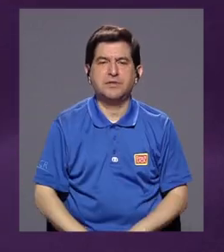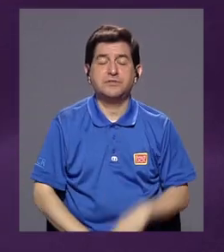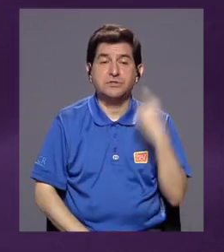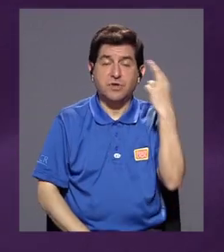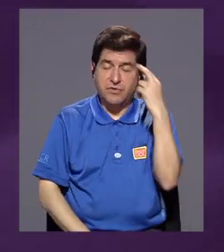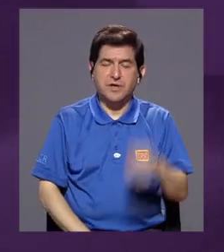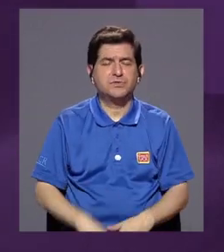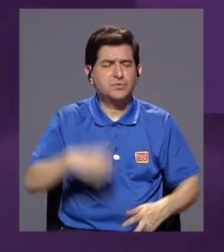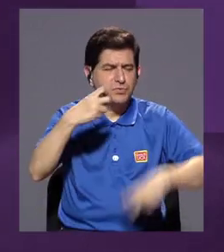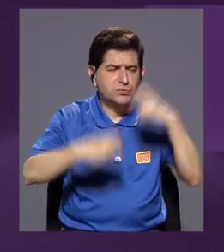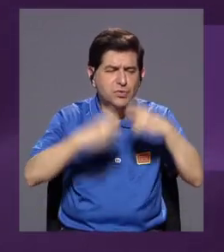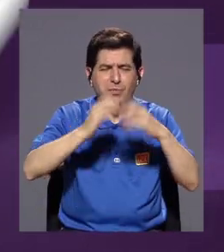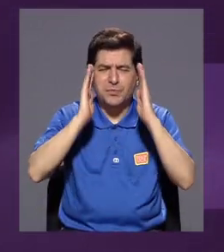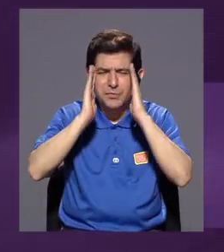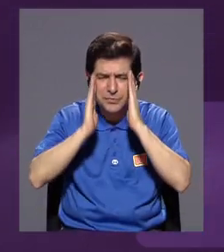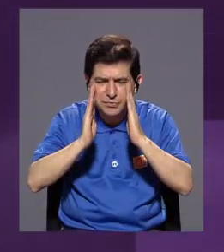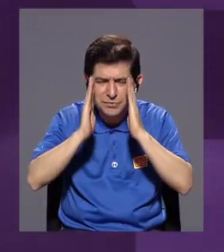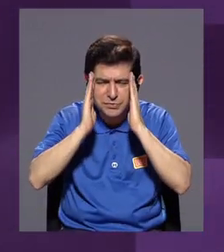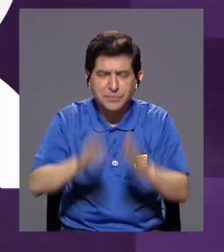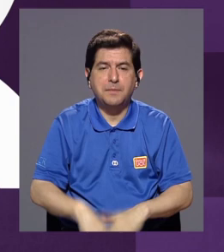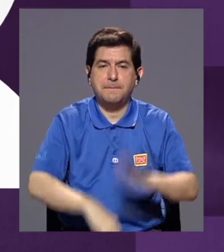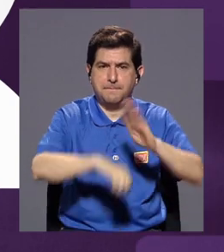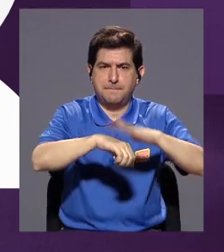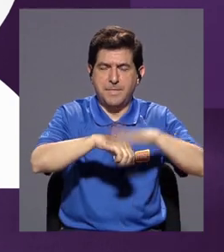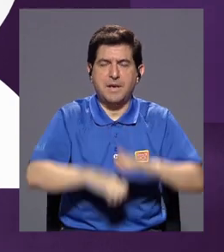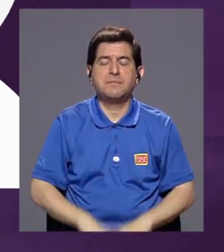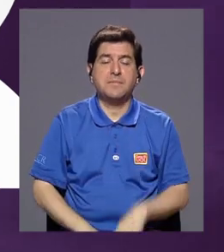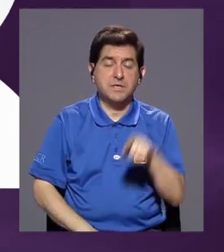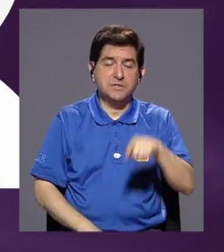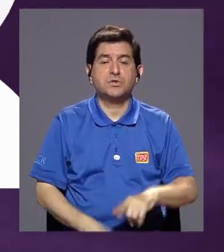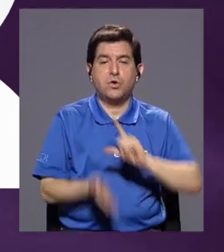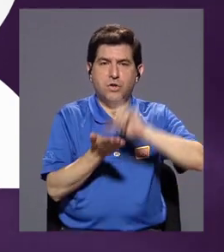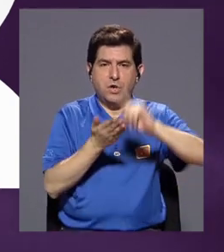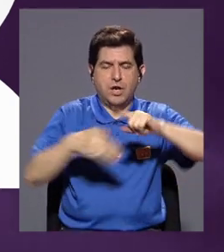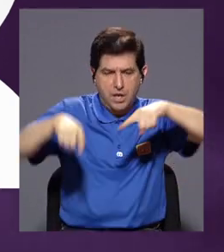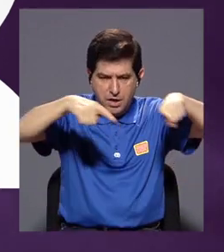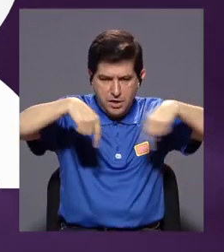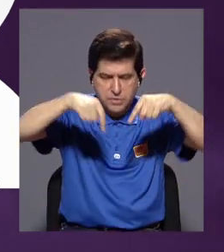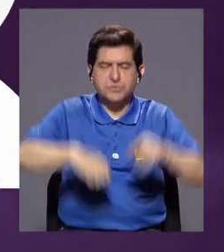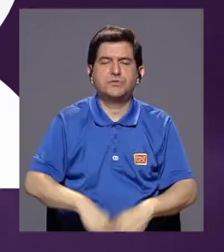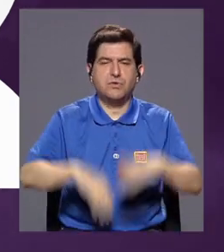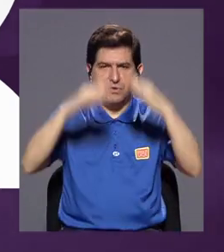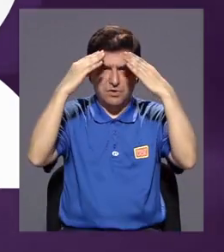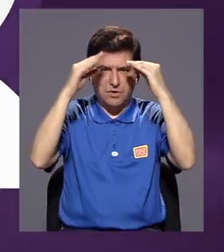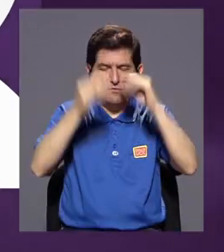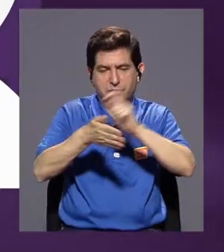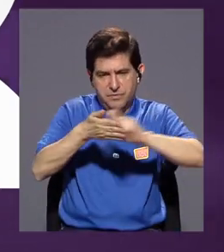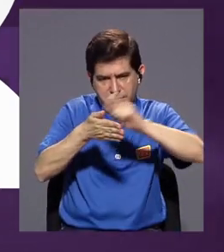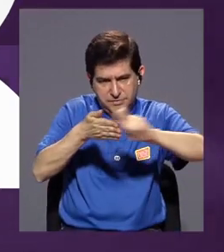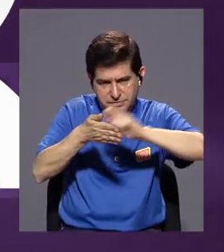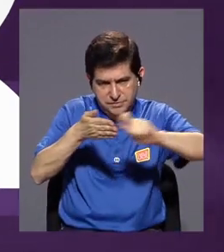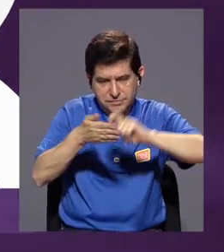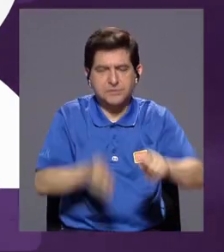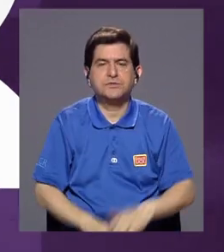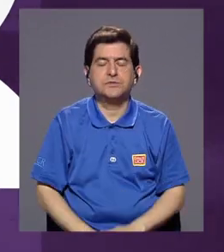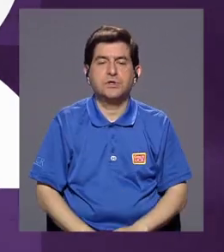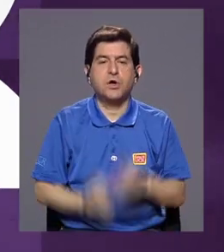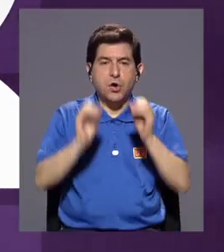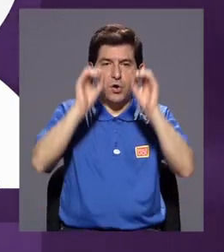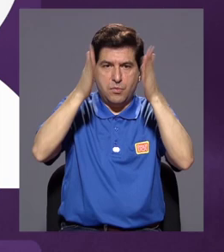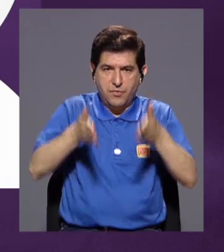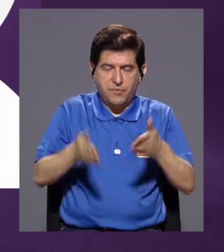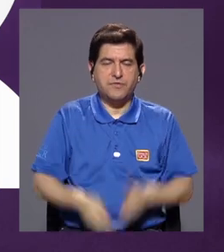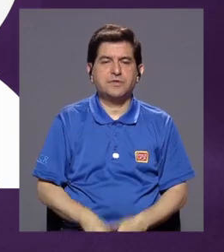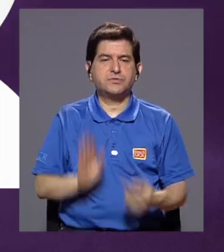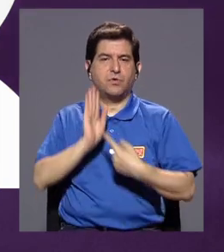concentración, permiso de grabar lecciones, dar las instrucciones por escrito, que docentes brinden las presentaciones que utilizan